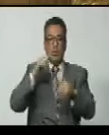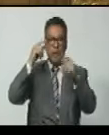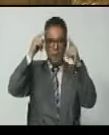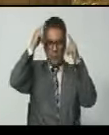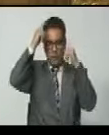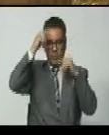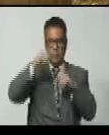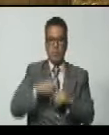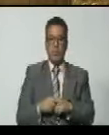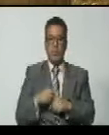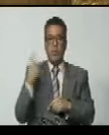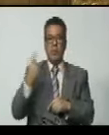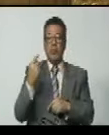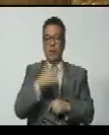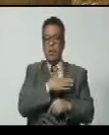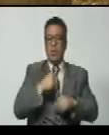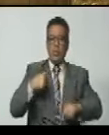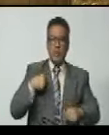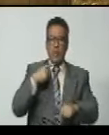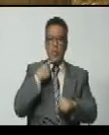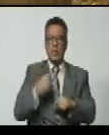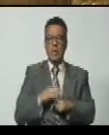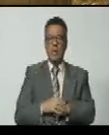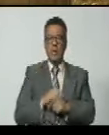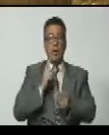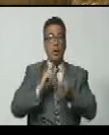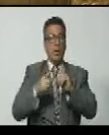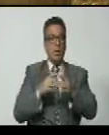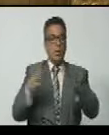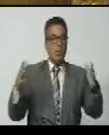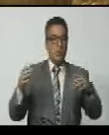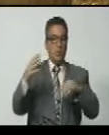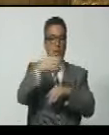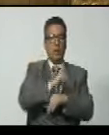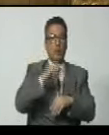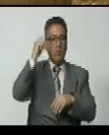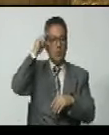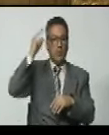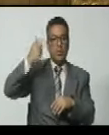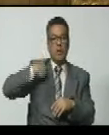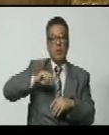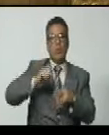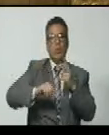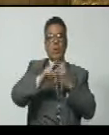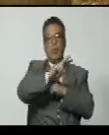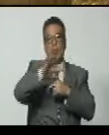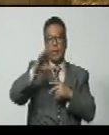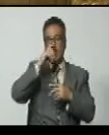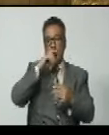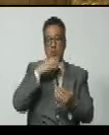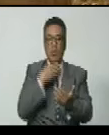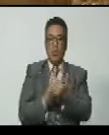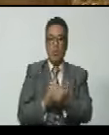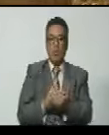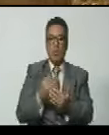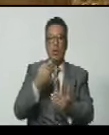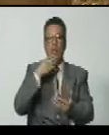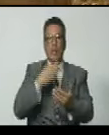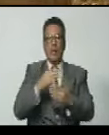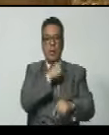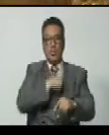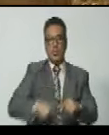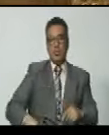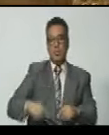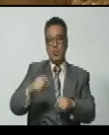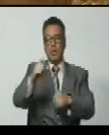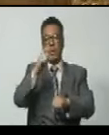Chávez. Solo quiero mencionar algunos grandes logros que hoy tenemos en estos 25 años gracias a nuestro presidente